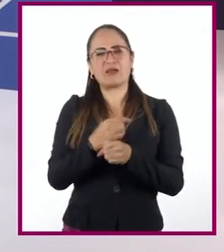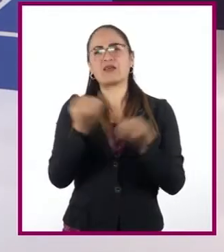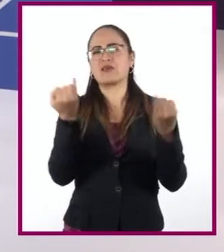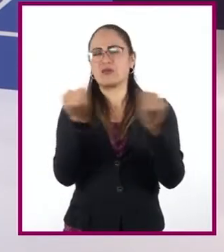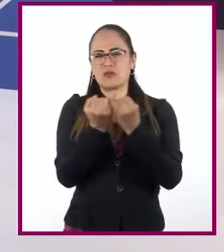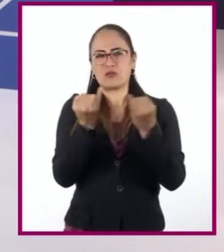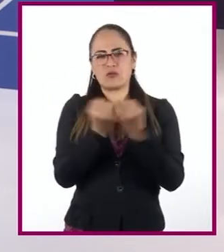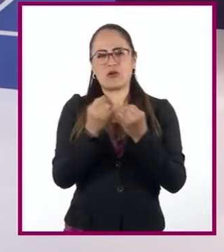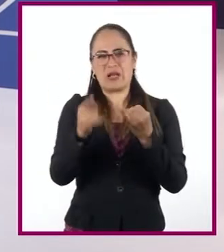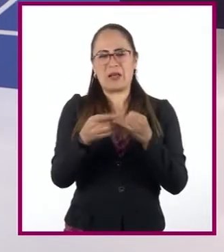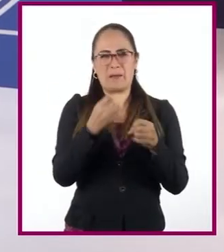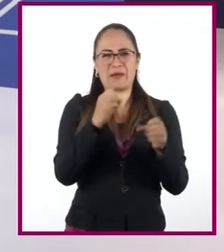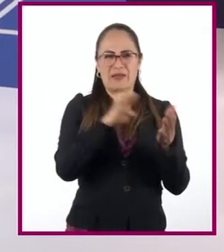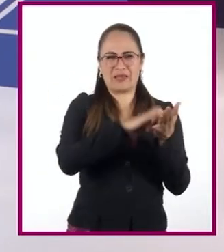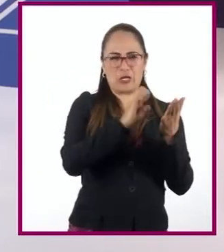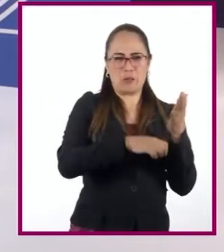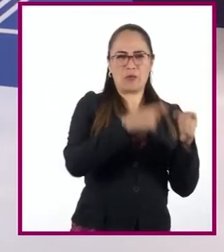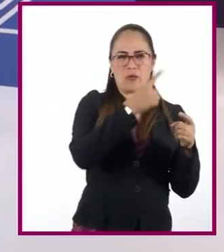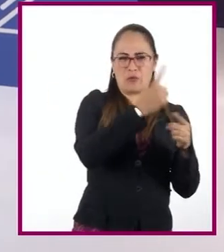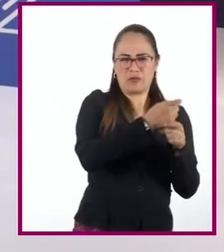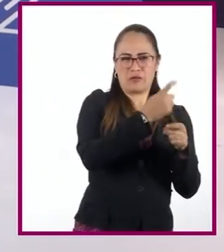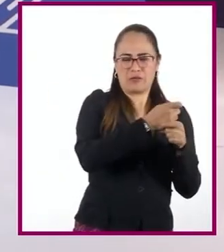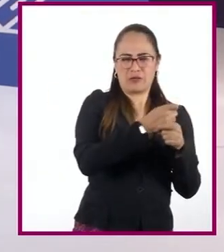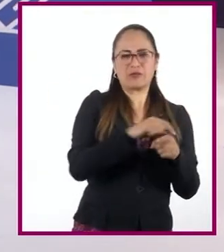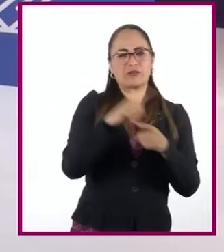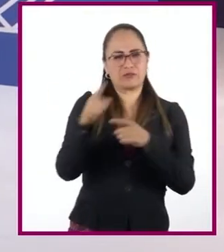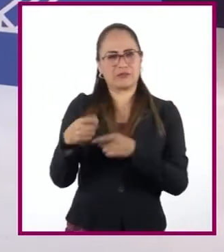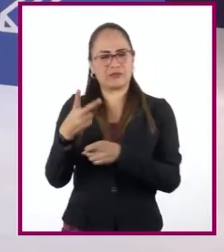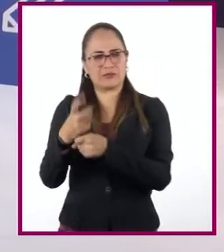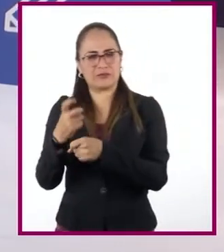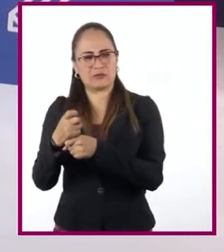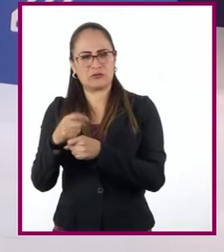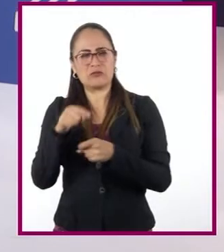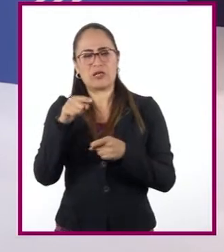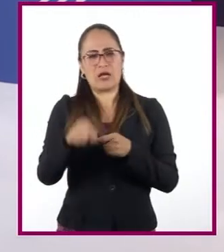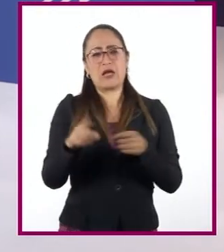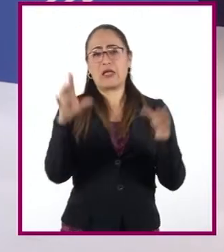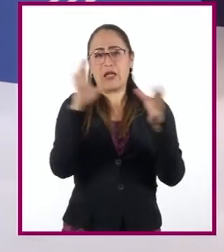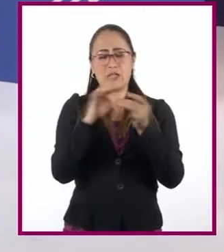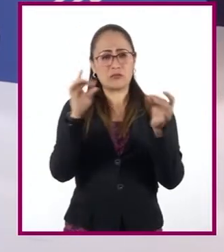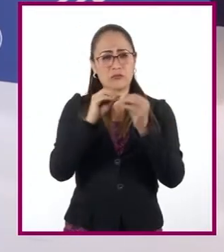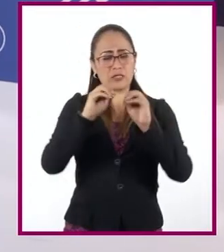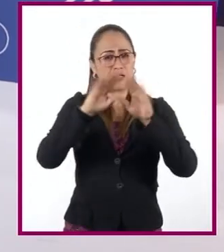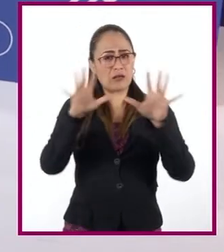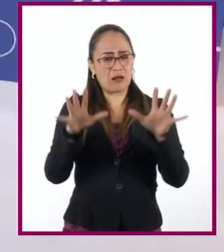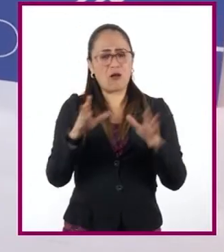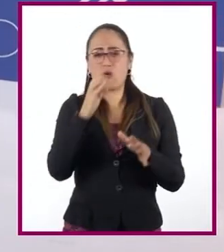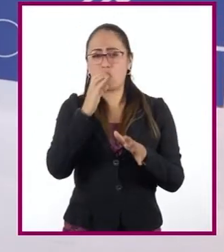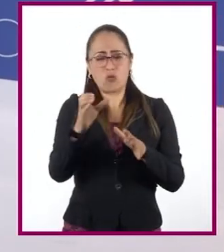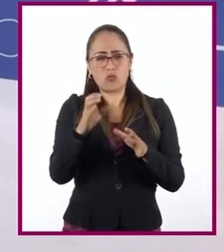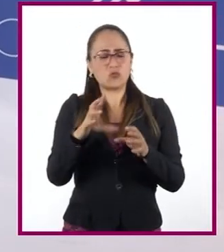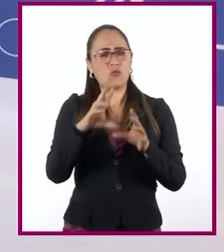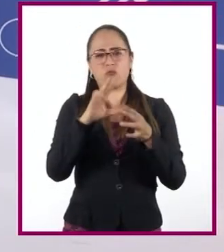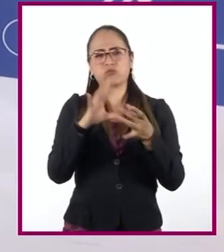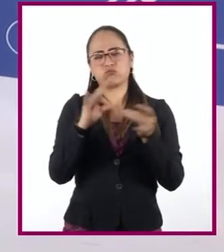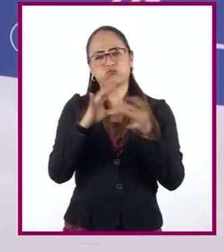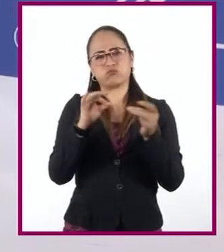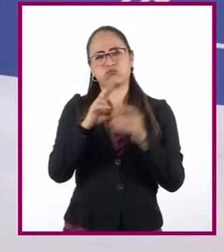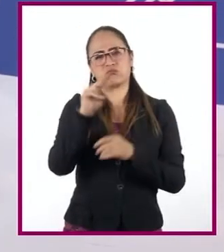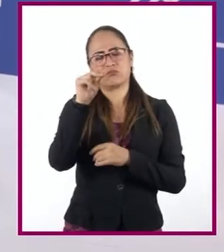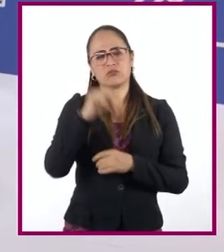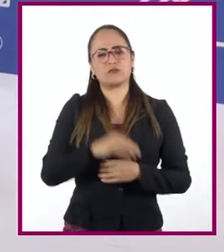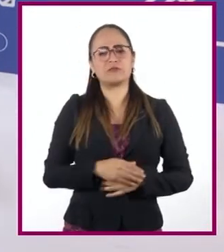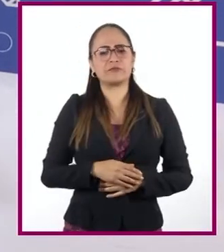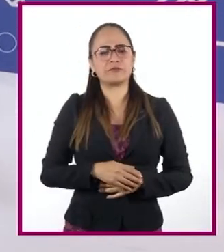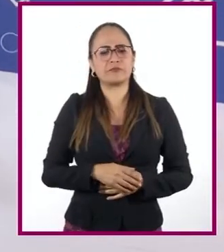diferencia con el primer ejemplo, ya que en él no se presenta de manera explícita ninguna conclusión, mientras que en este